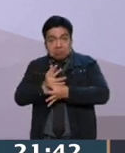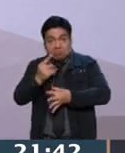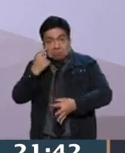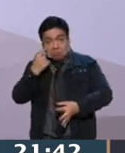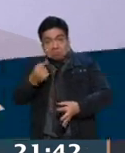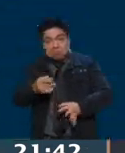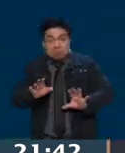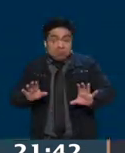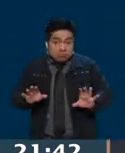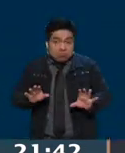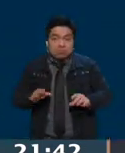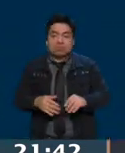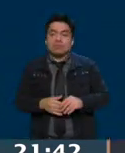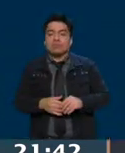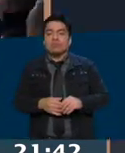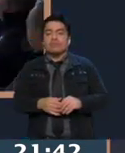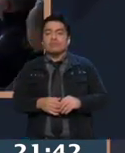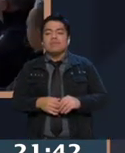Veamos.